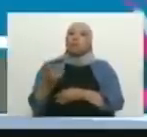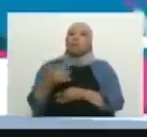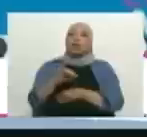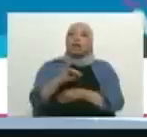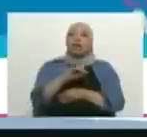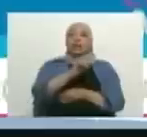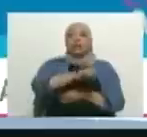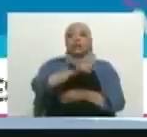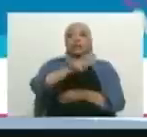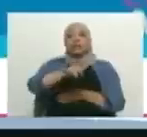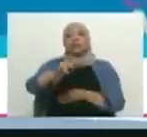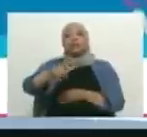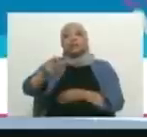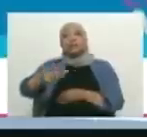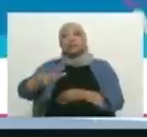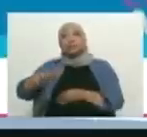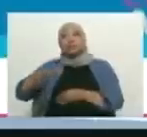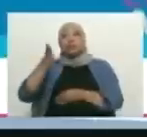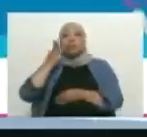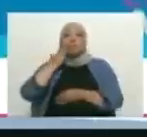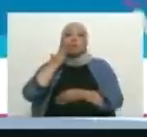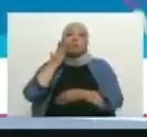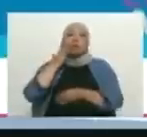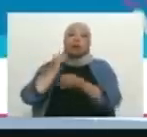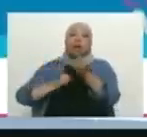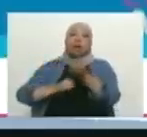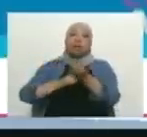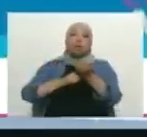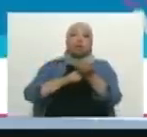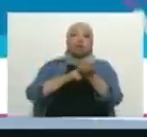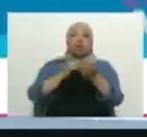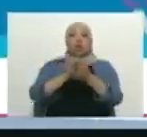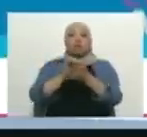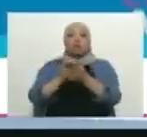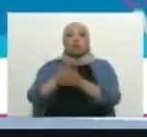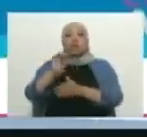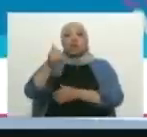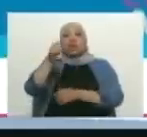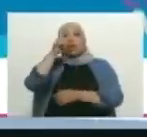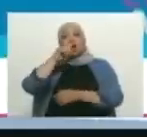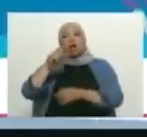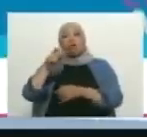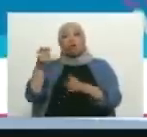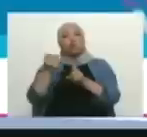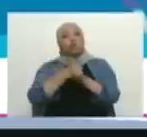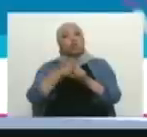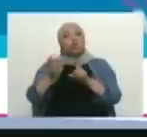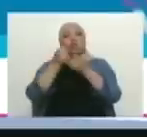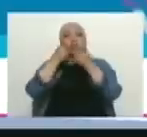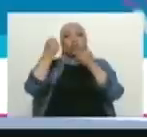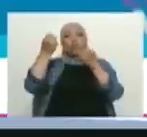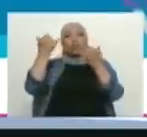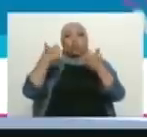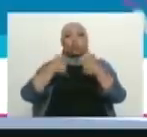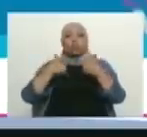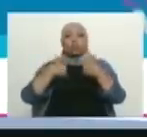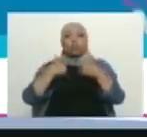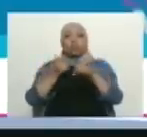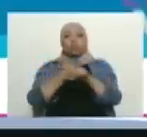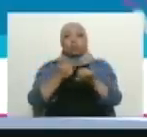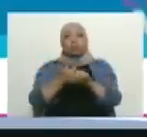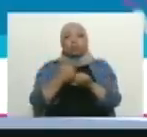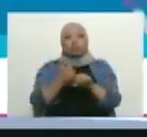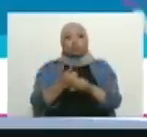más han dado apoyo, solidaridad en estos 10 años de batalla que nos ha tocado dar, que me ha tocado